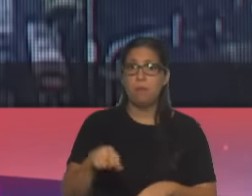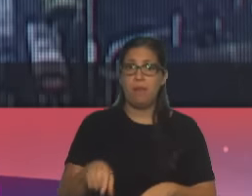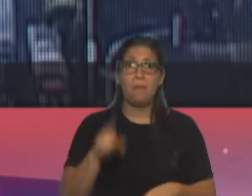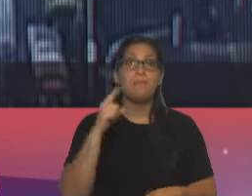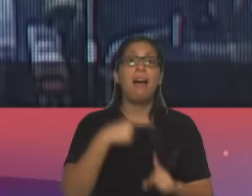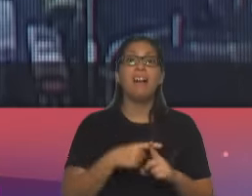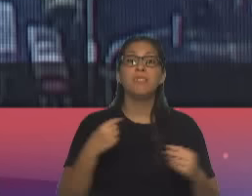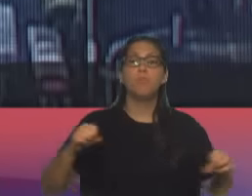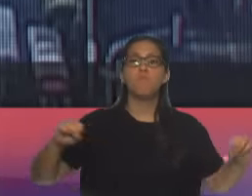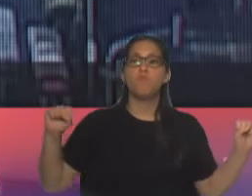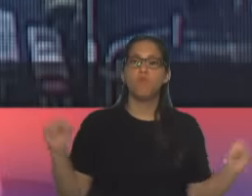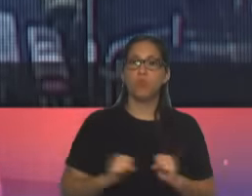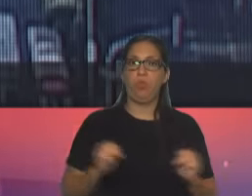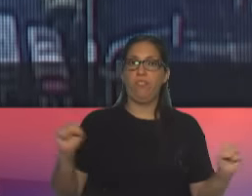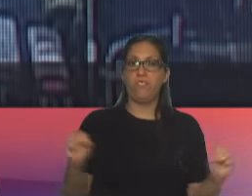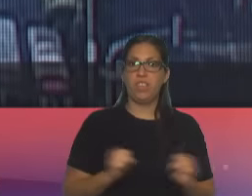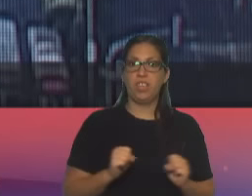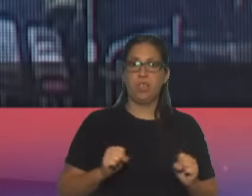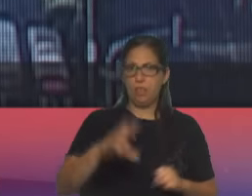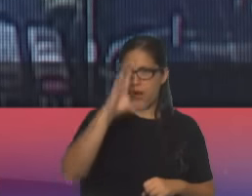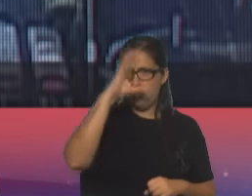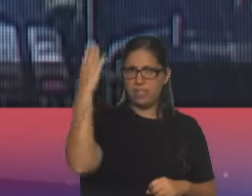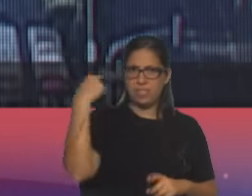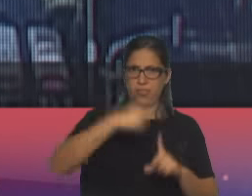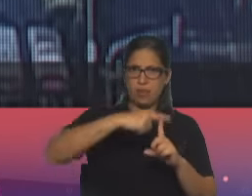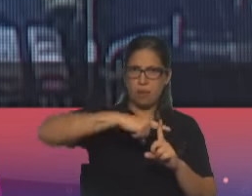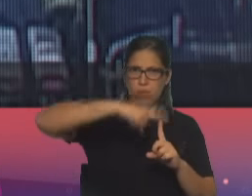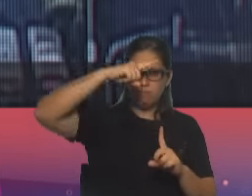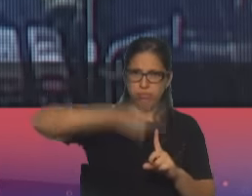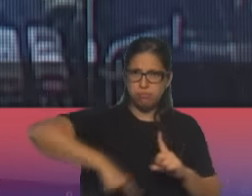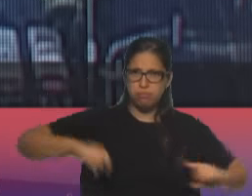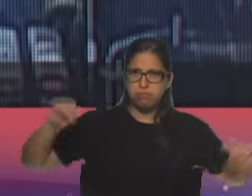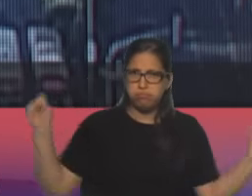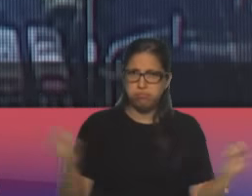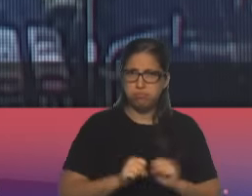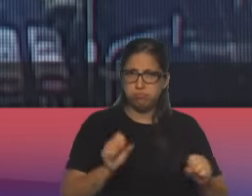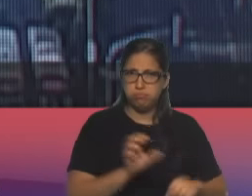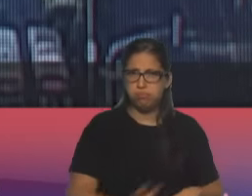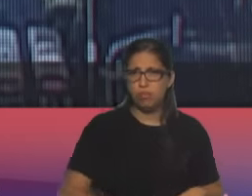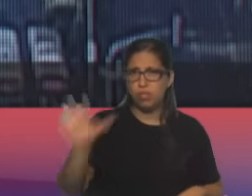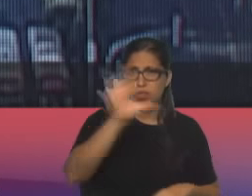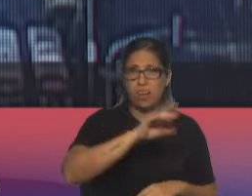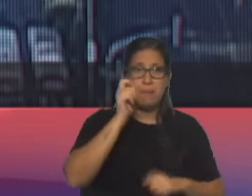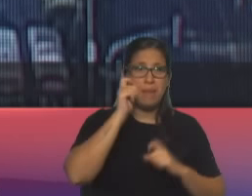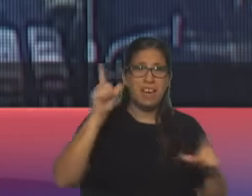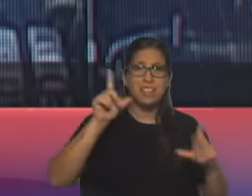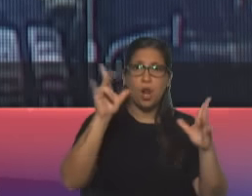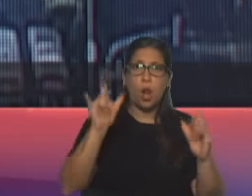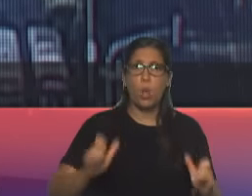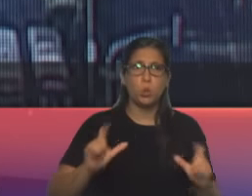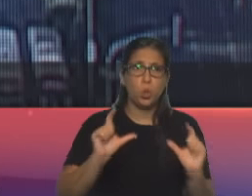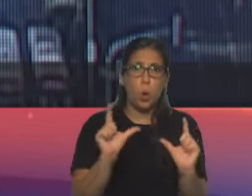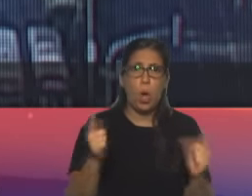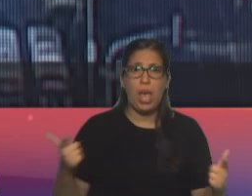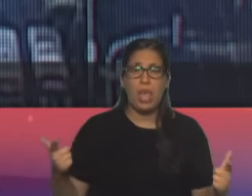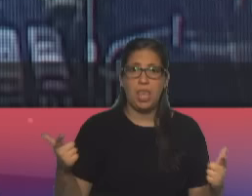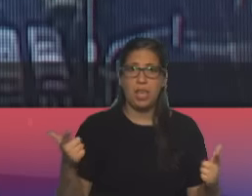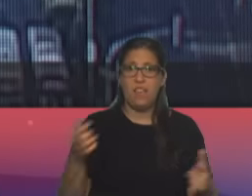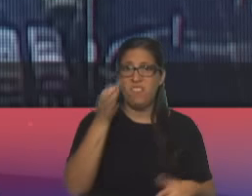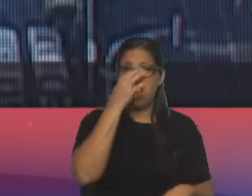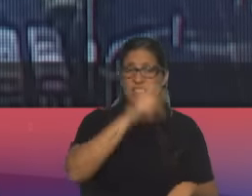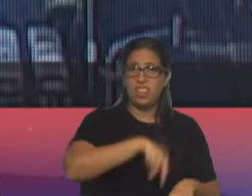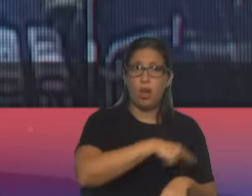frío. Exacto. ¿Te acordás que bajó muchísimo la temperatura? Bueno, imagínense toda esta situación con estos cortes de luz, en algunos casos 20 horas,